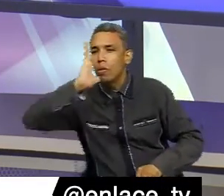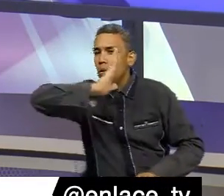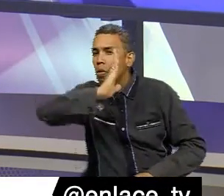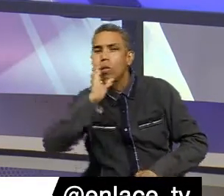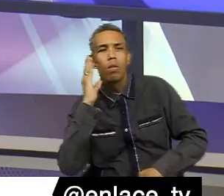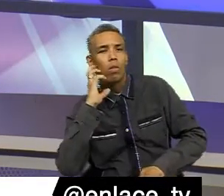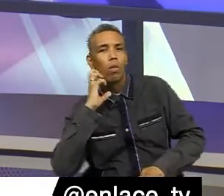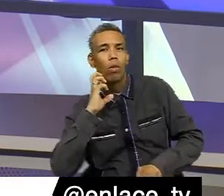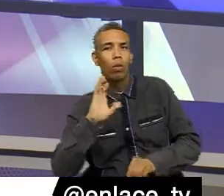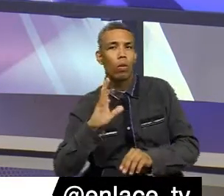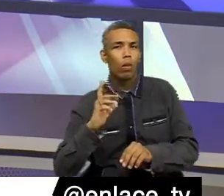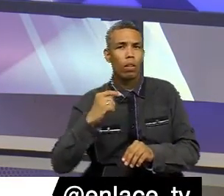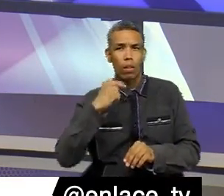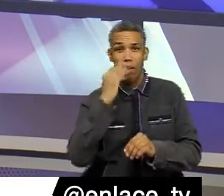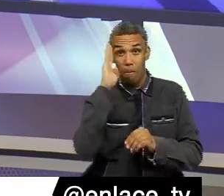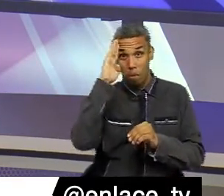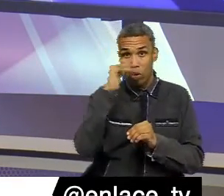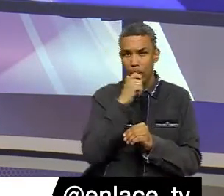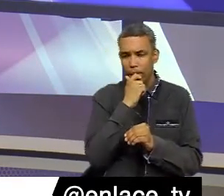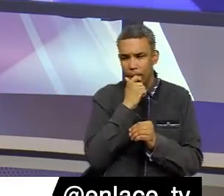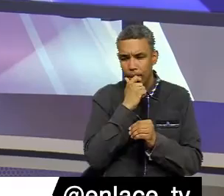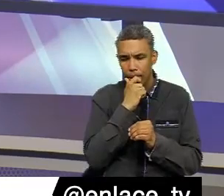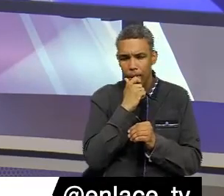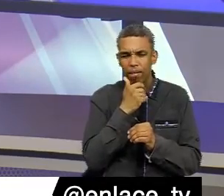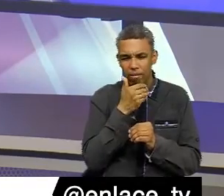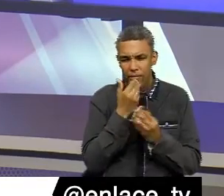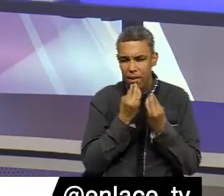la geografía nacional y vienen a delinquir a Barranca Bermeja.